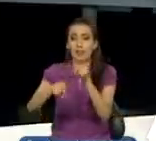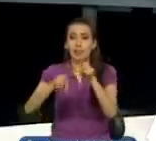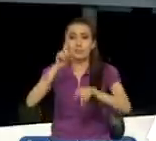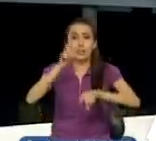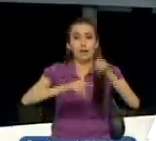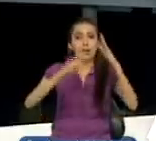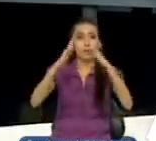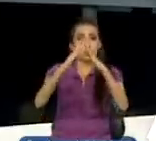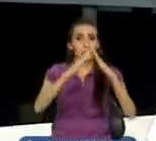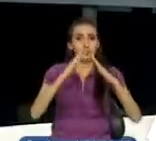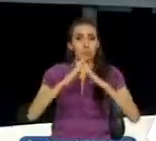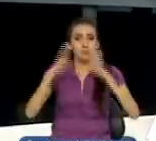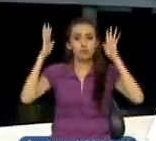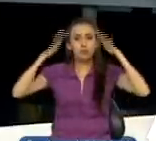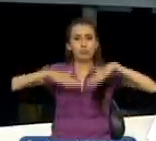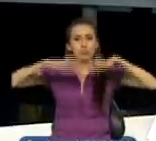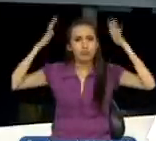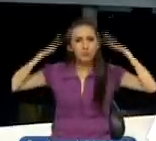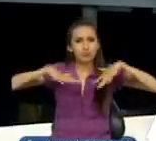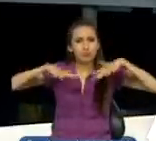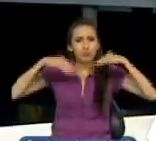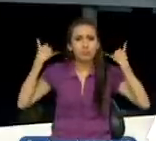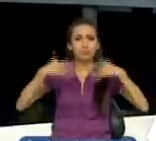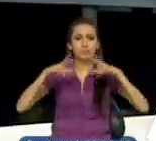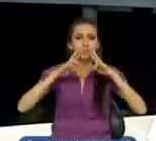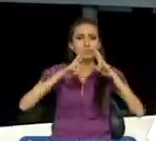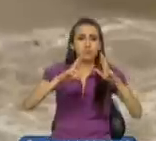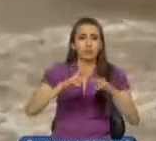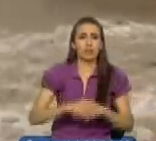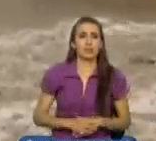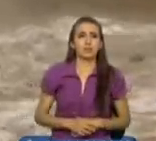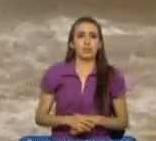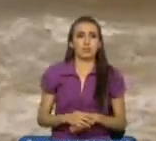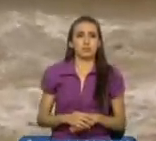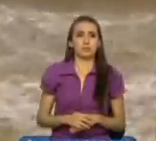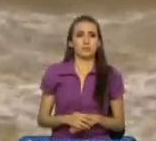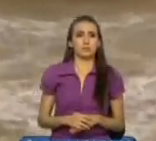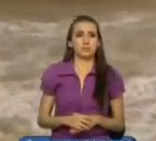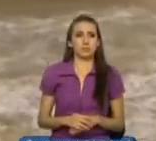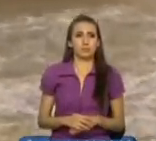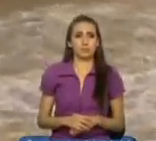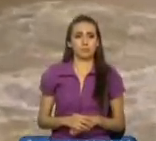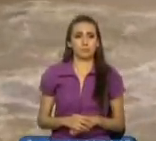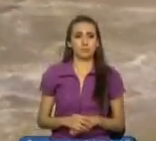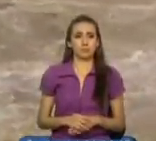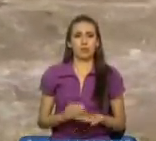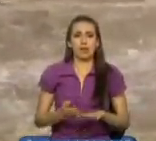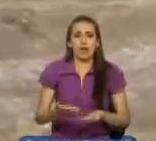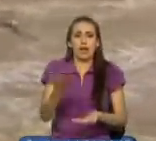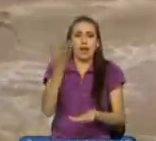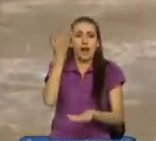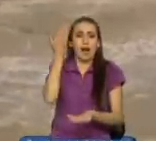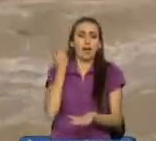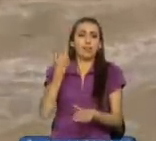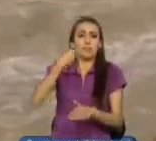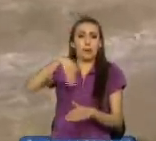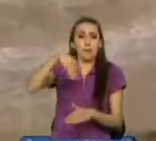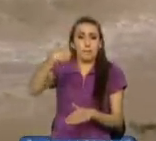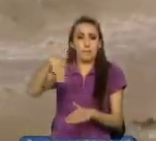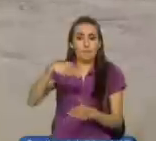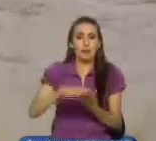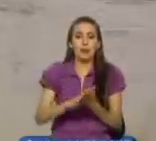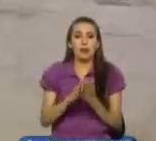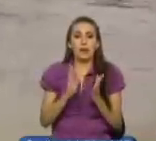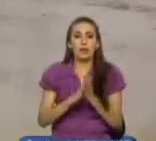viviendas las lluvias constantes generan esta situación desde muy temprano en la mañana de este miércoles los